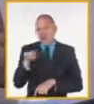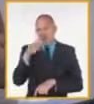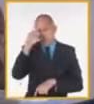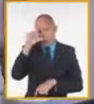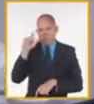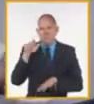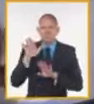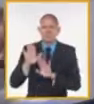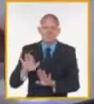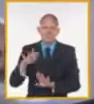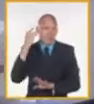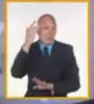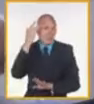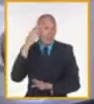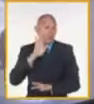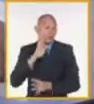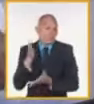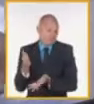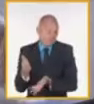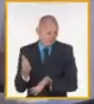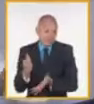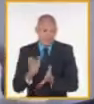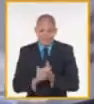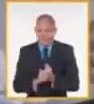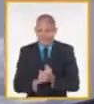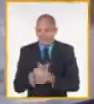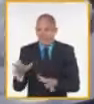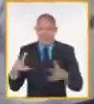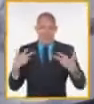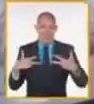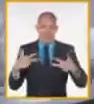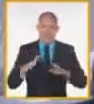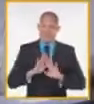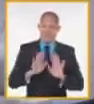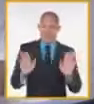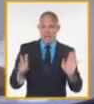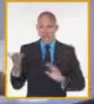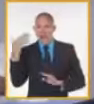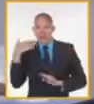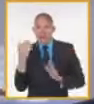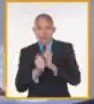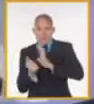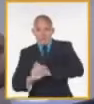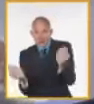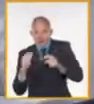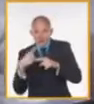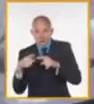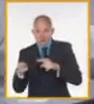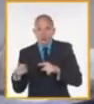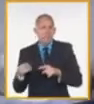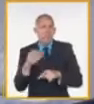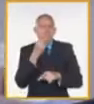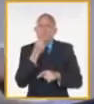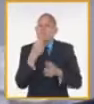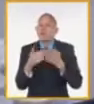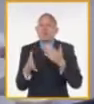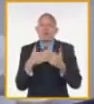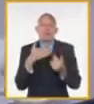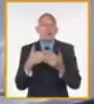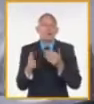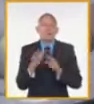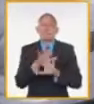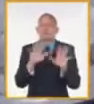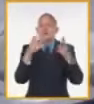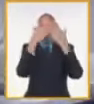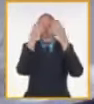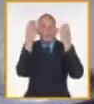dado respuestas los dos celes molot to ahora de septiembre del 23 no estamos hablando hace 30 años no es una investigación histórica estamos hablando de un